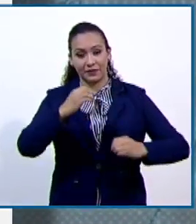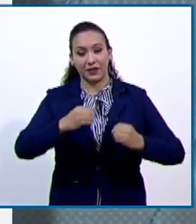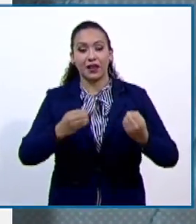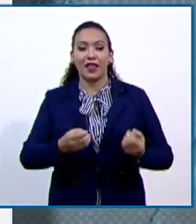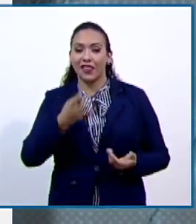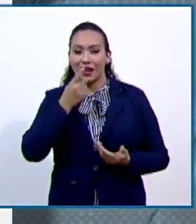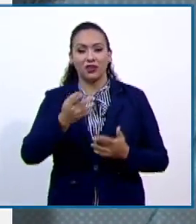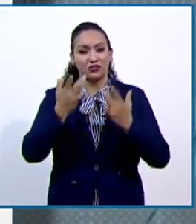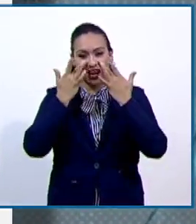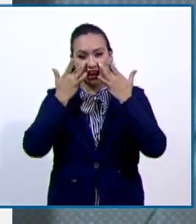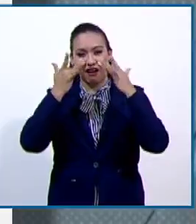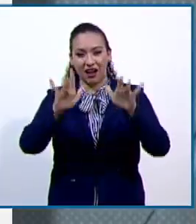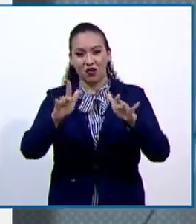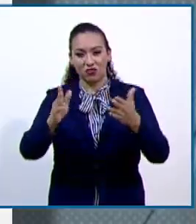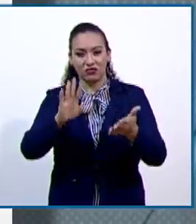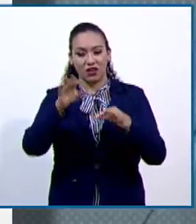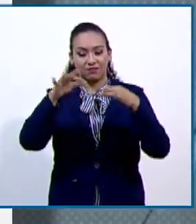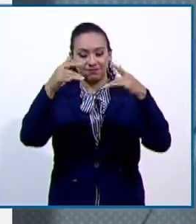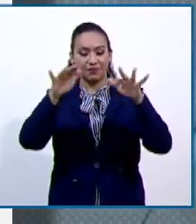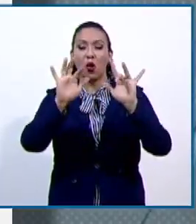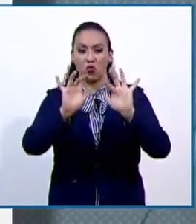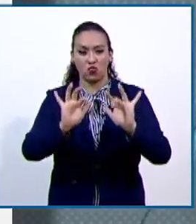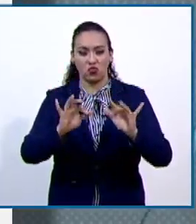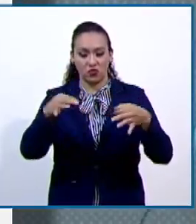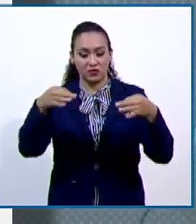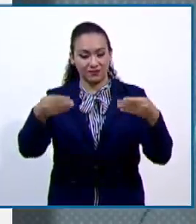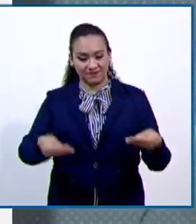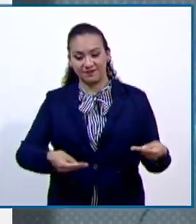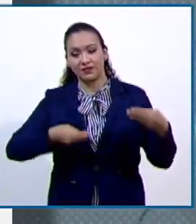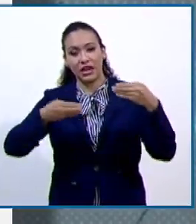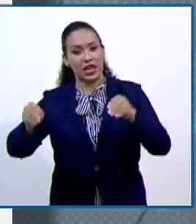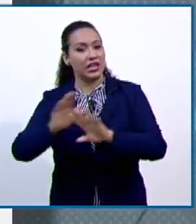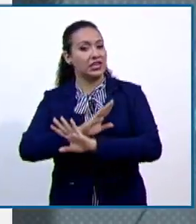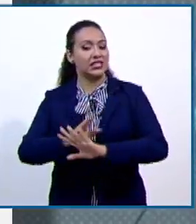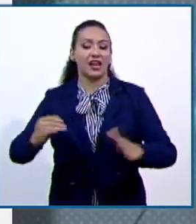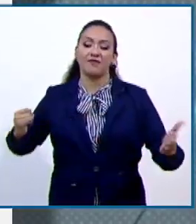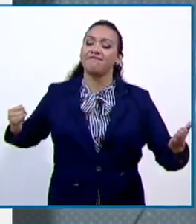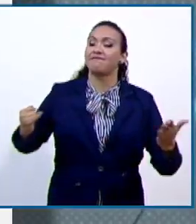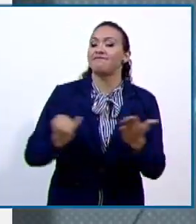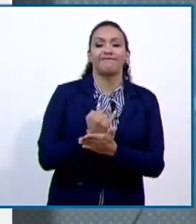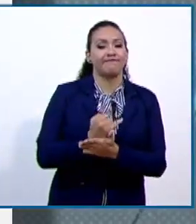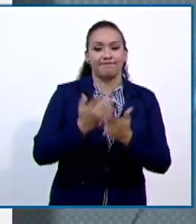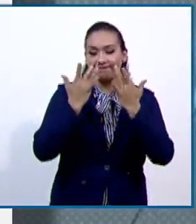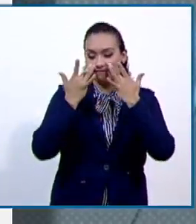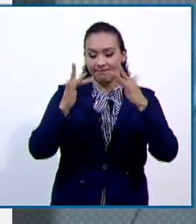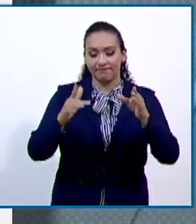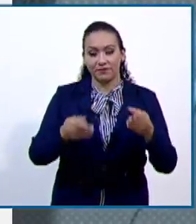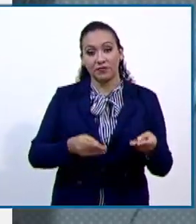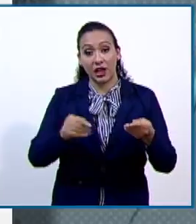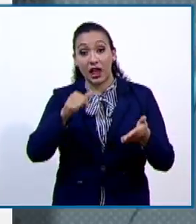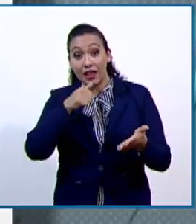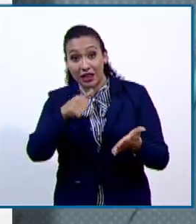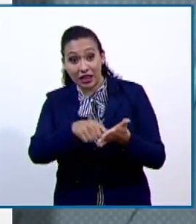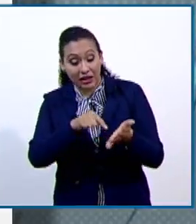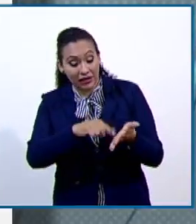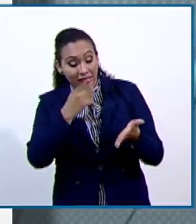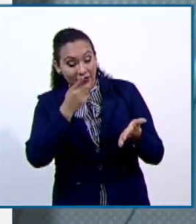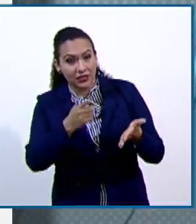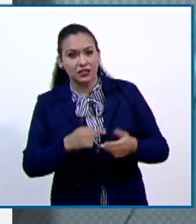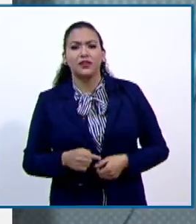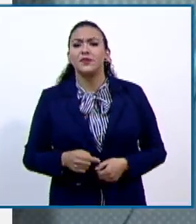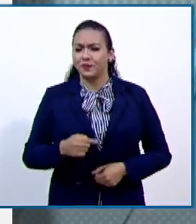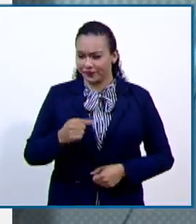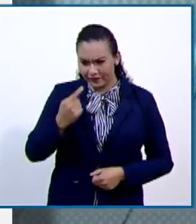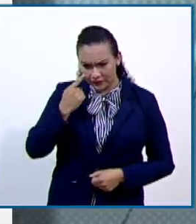renuncia al Pleno de la Suprema Corte con carácter inmediato e irrevocable. En su carta de renuncia explican que aceptaron el